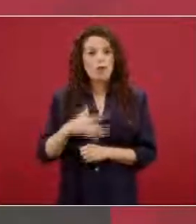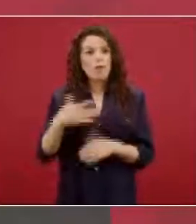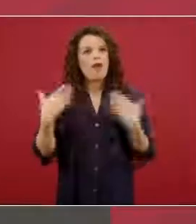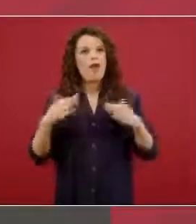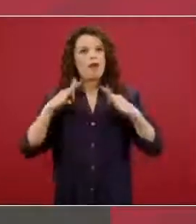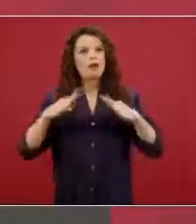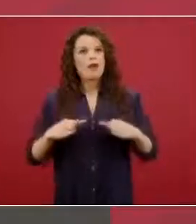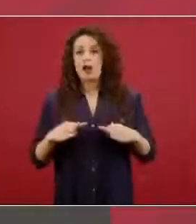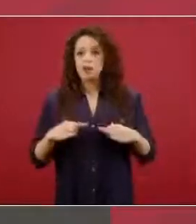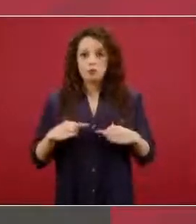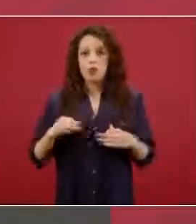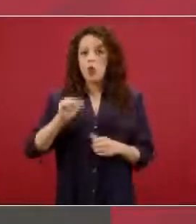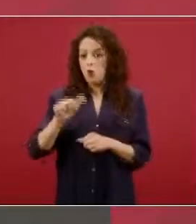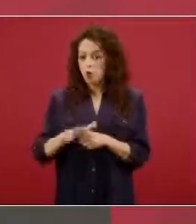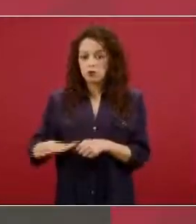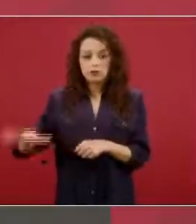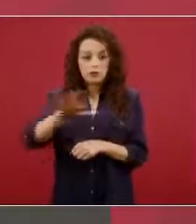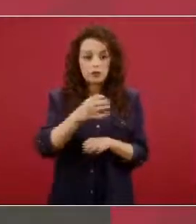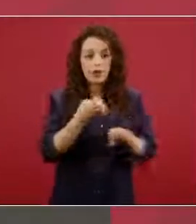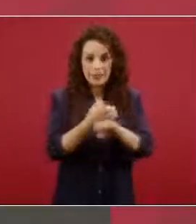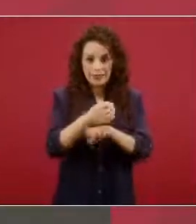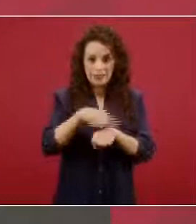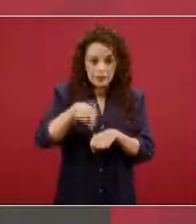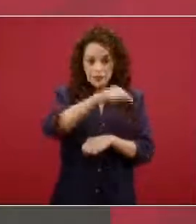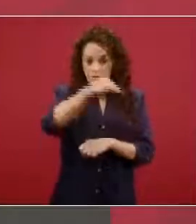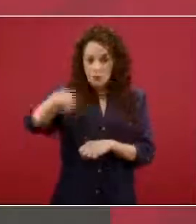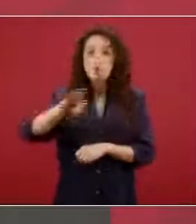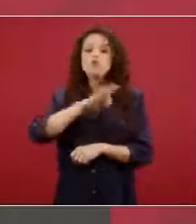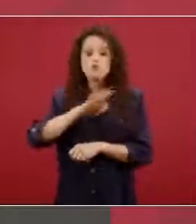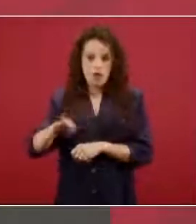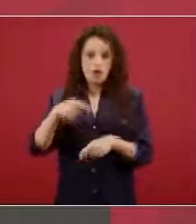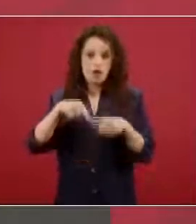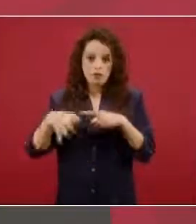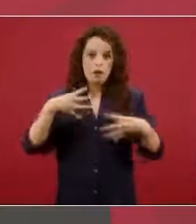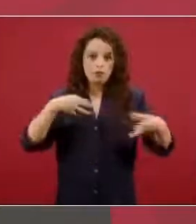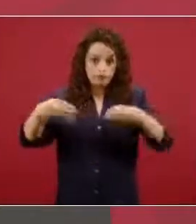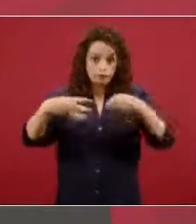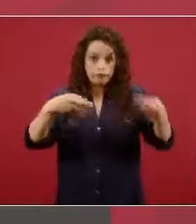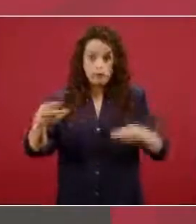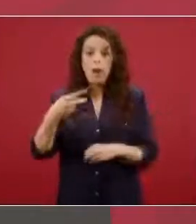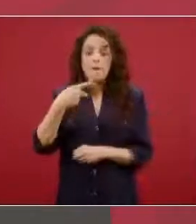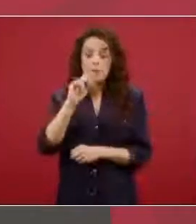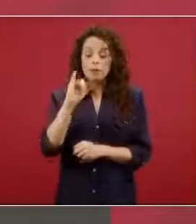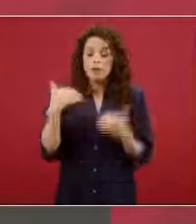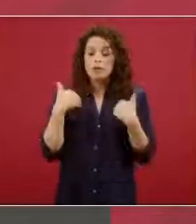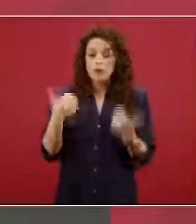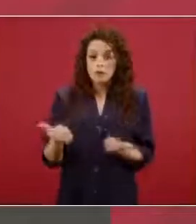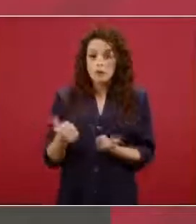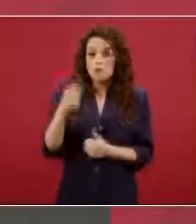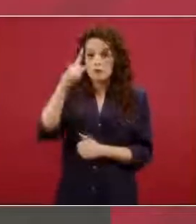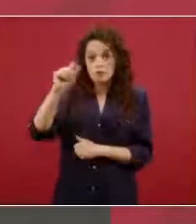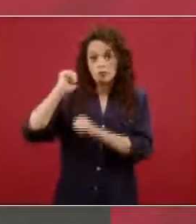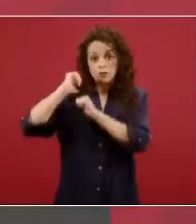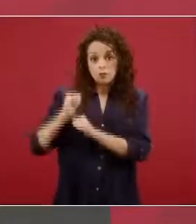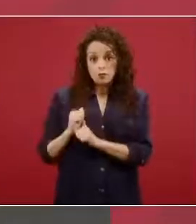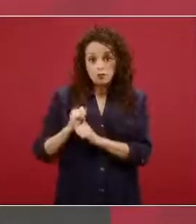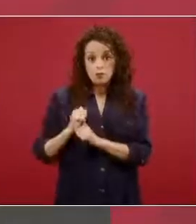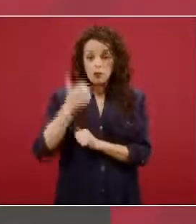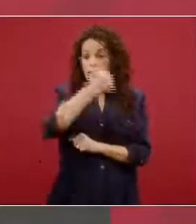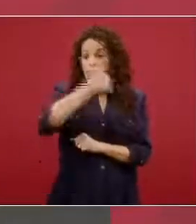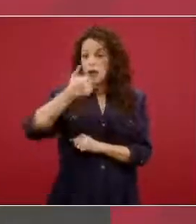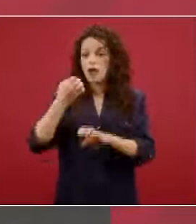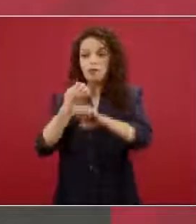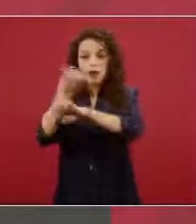también puede haber transmisión, y desde luego es comprensible que las autoridades estatales de las 32